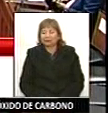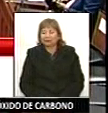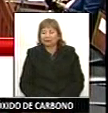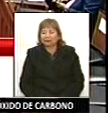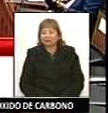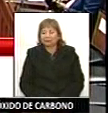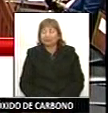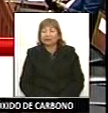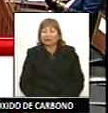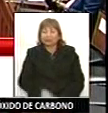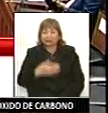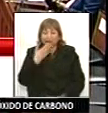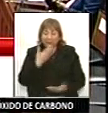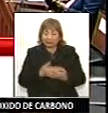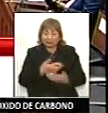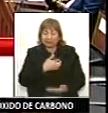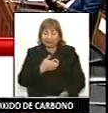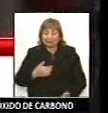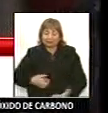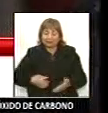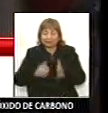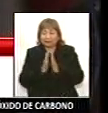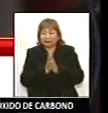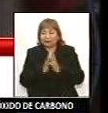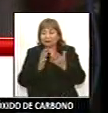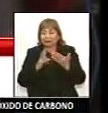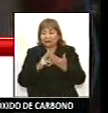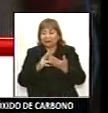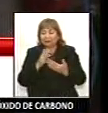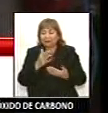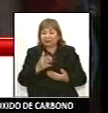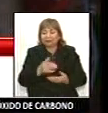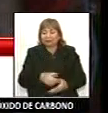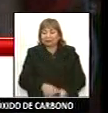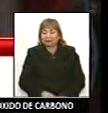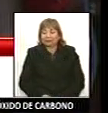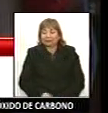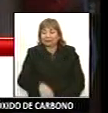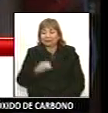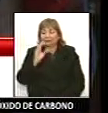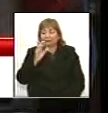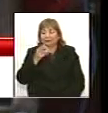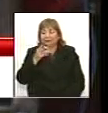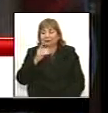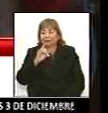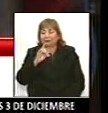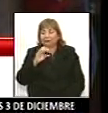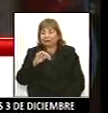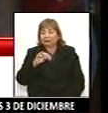Gracias, presidente. Me ha pedido una interrupción la congresista Ana María Choquehuanca.